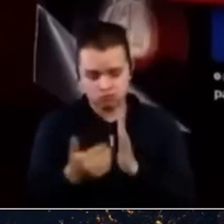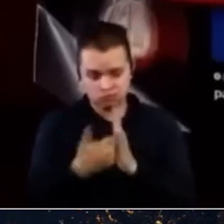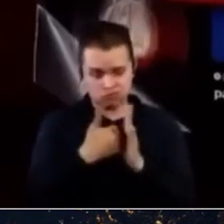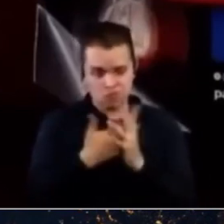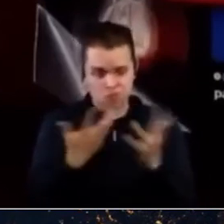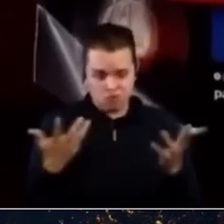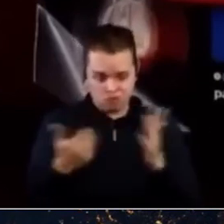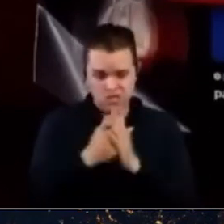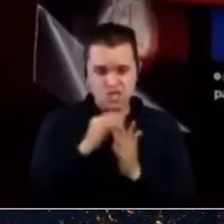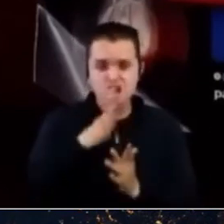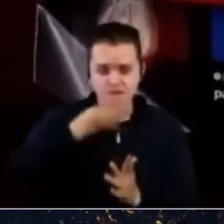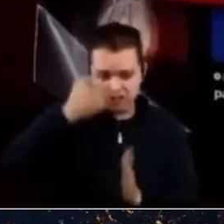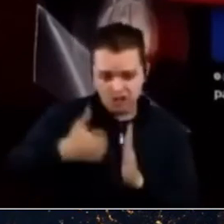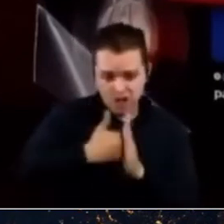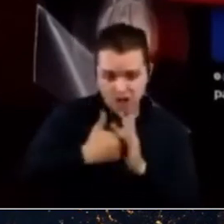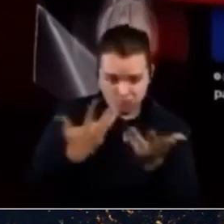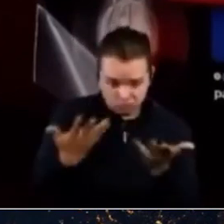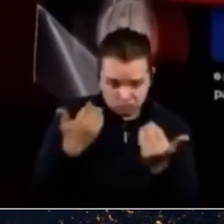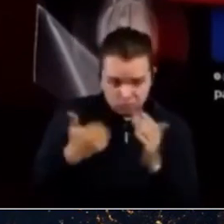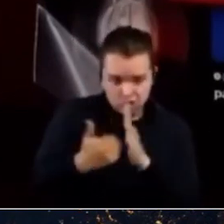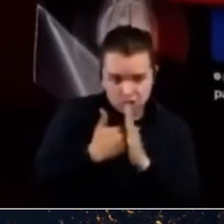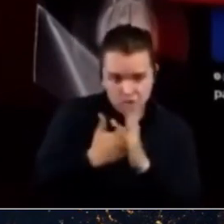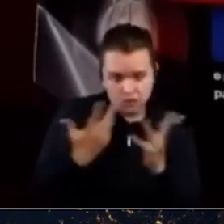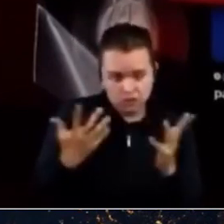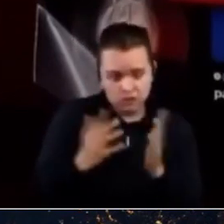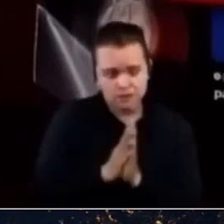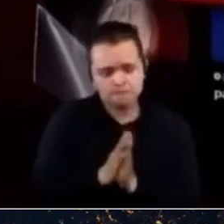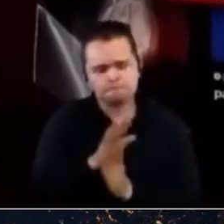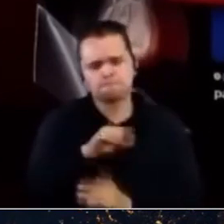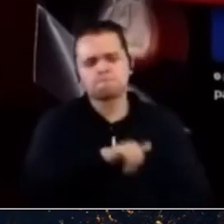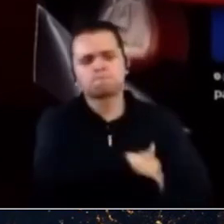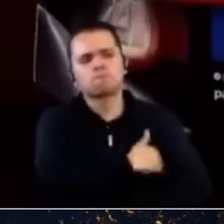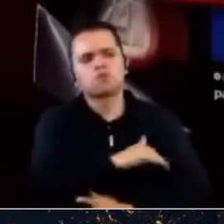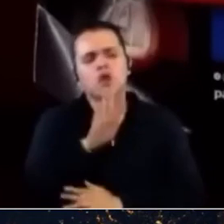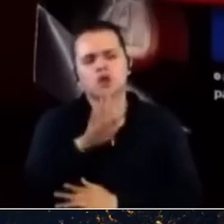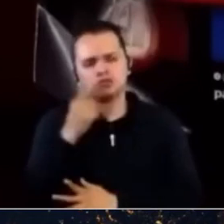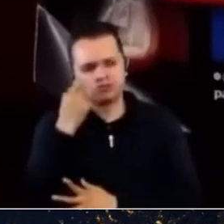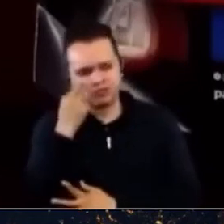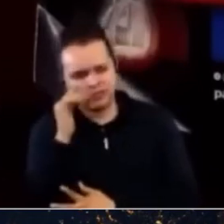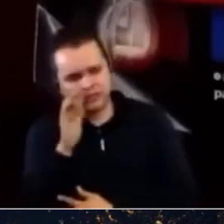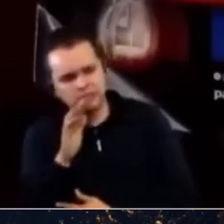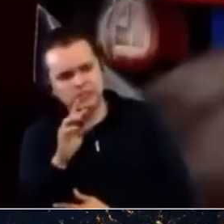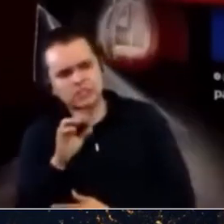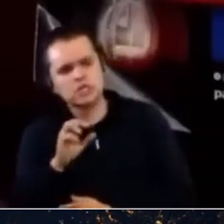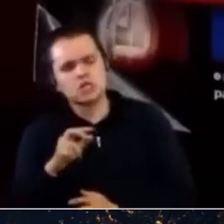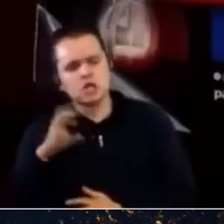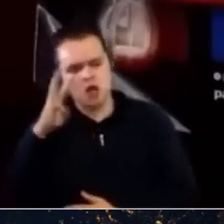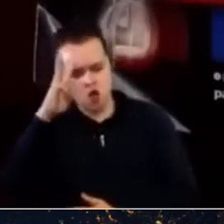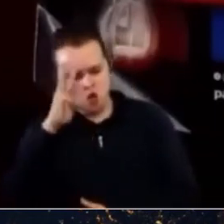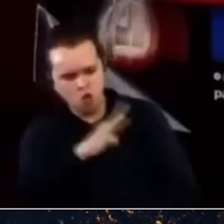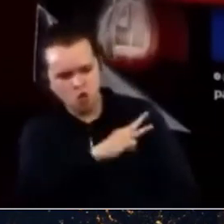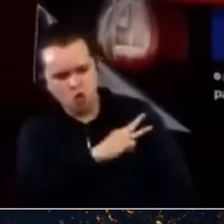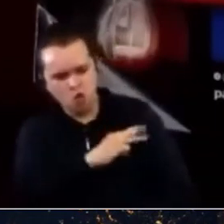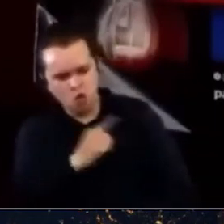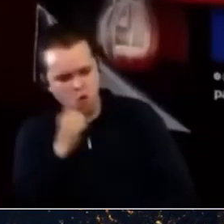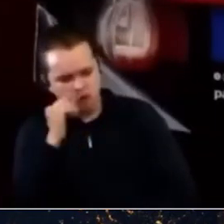Cuéntenos esa verdad. Señor ministro, ¿a usted le parece que los soldados de Colombia